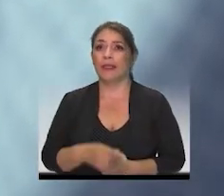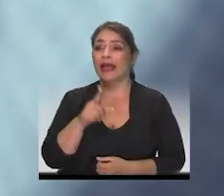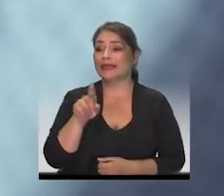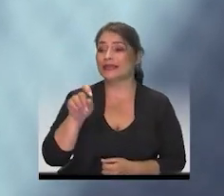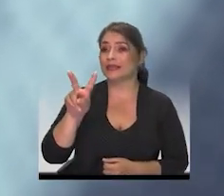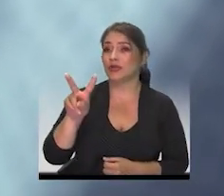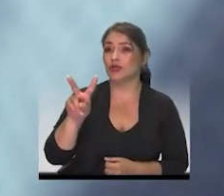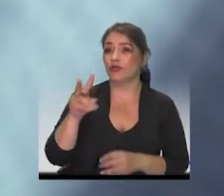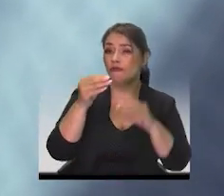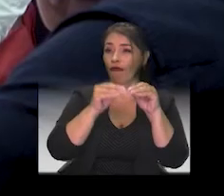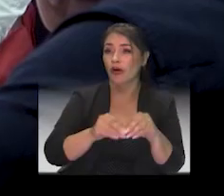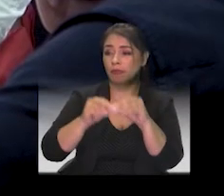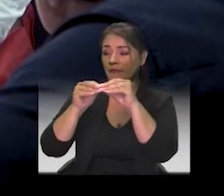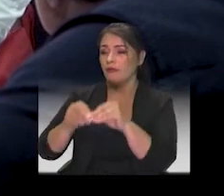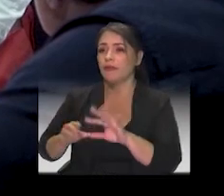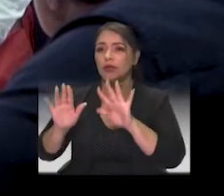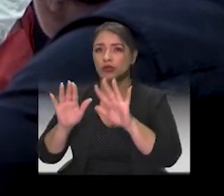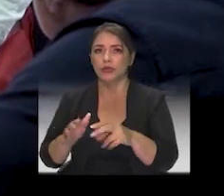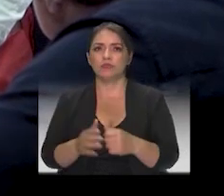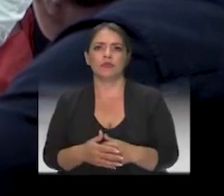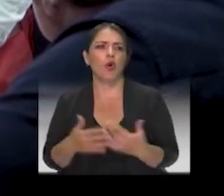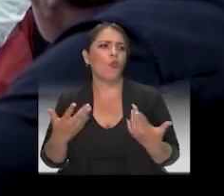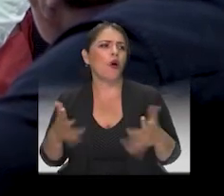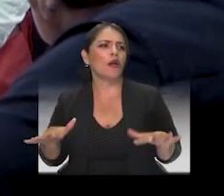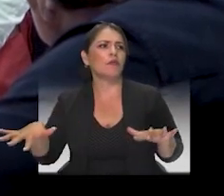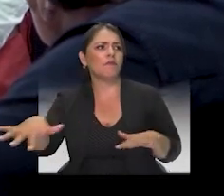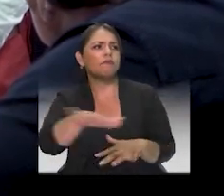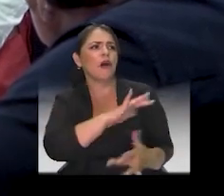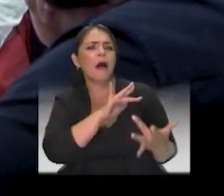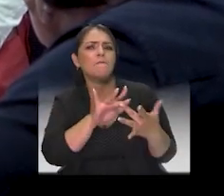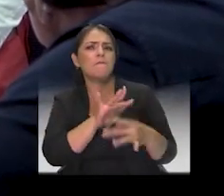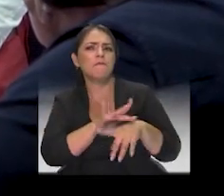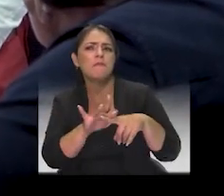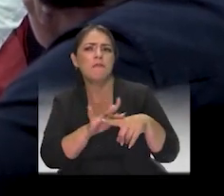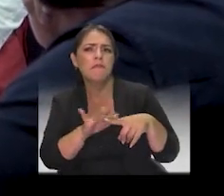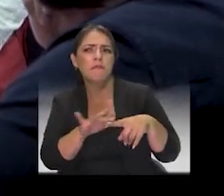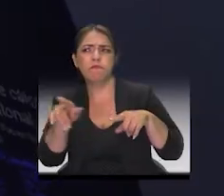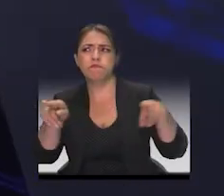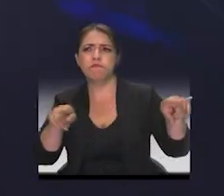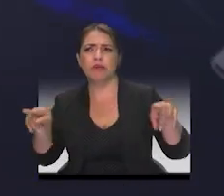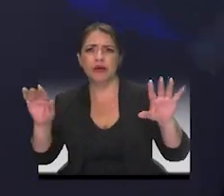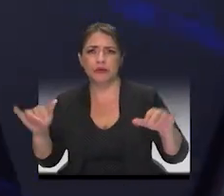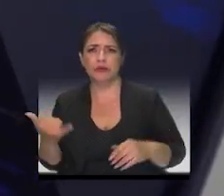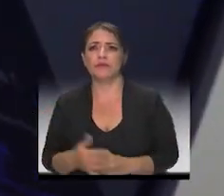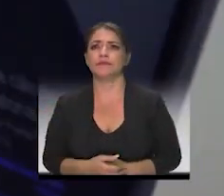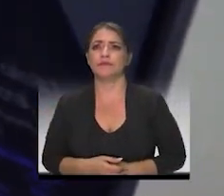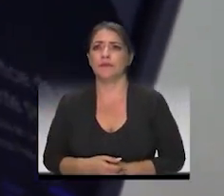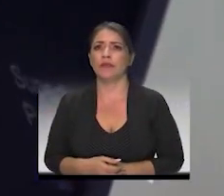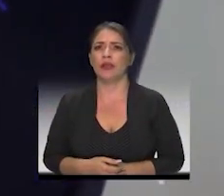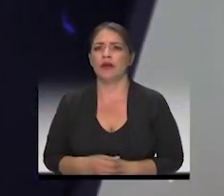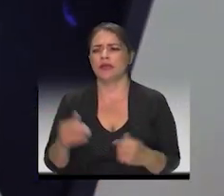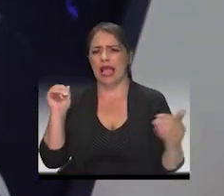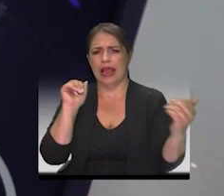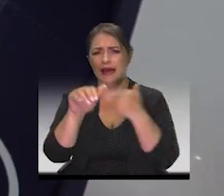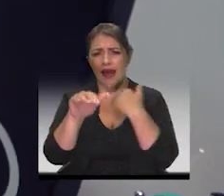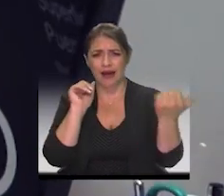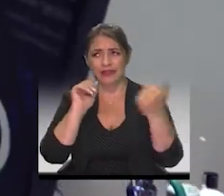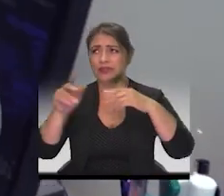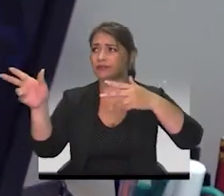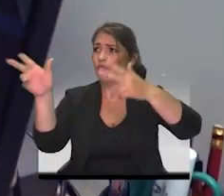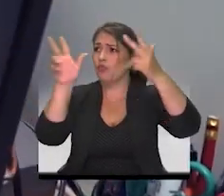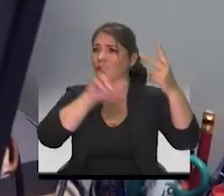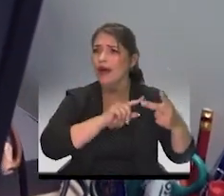62 modelos se pueden aplicar en cualquier espacio, ¿sí? Nosotros ahorita iluminamos intersecciones,